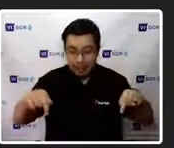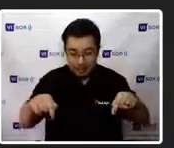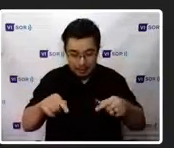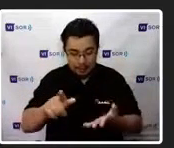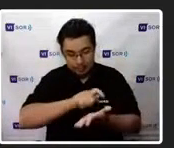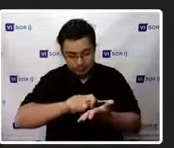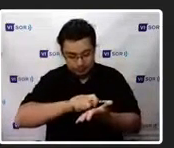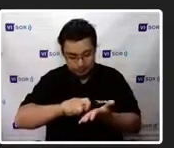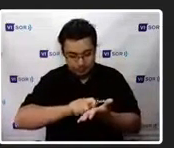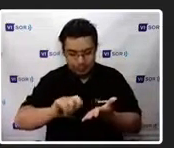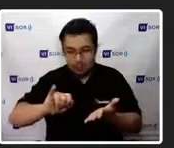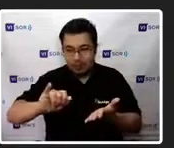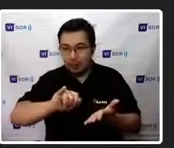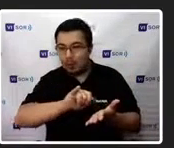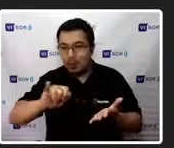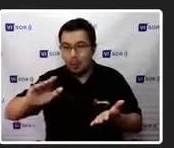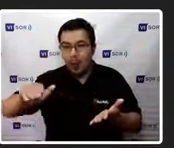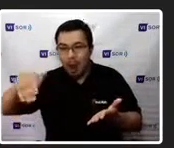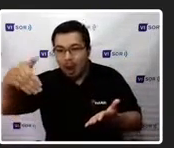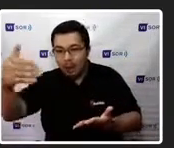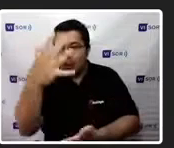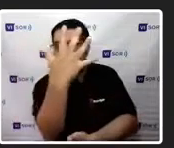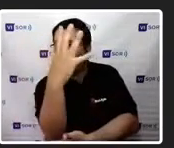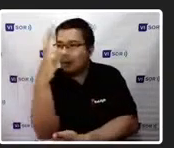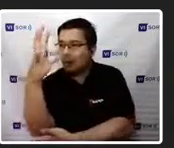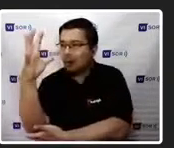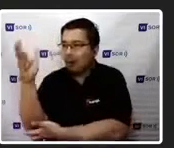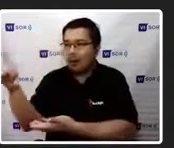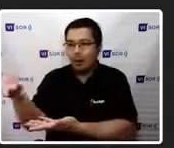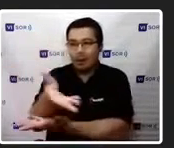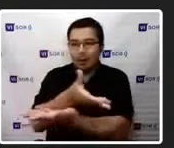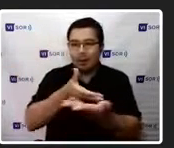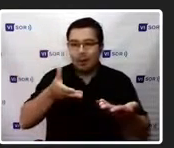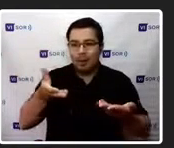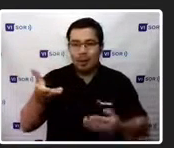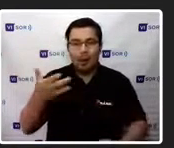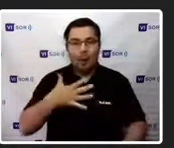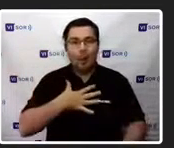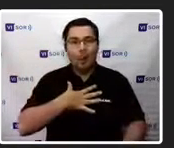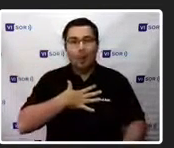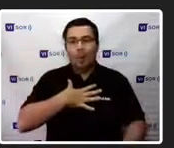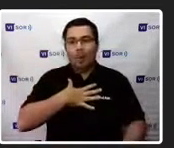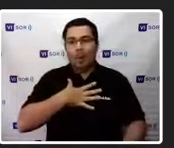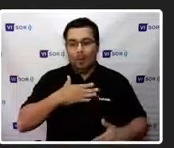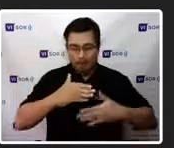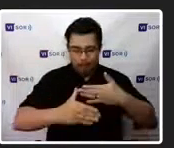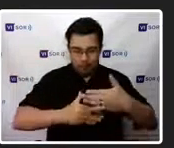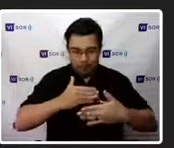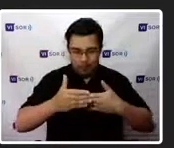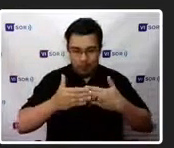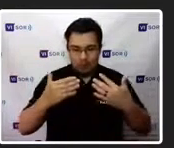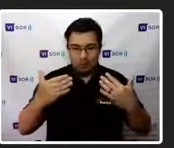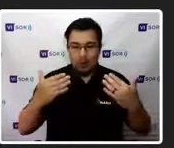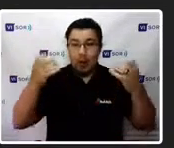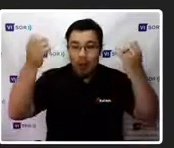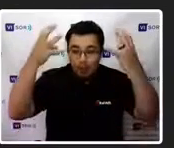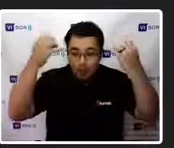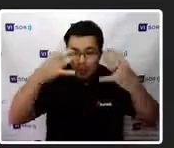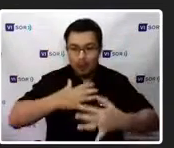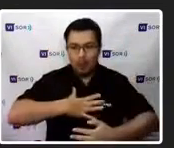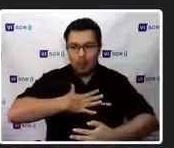fue un proceso de aprendizaje que me permitió, digamos, ganar mucha experiencia en el hacer.